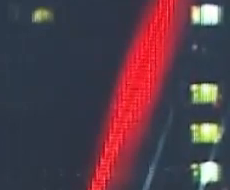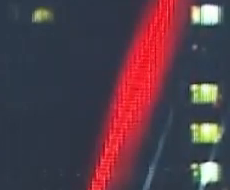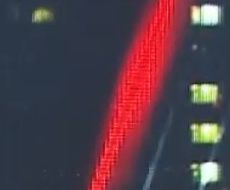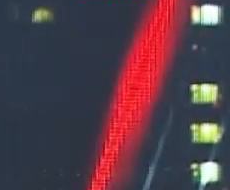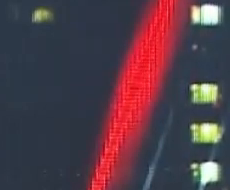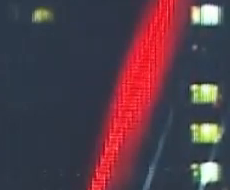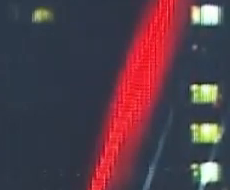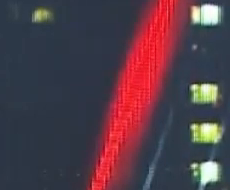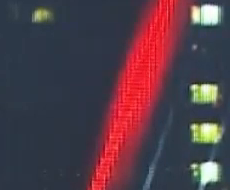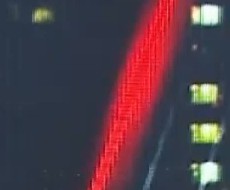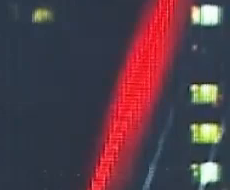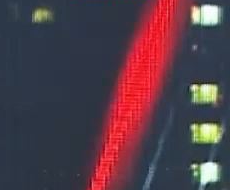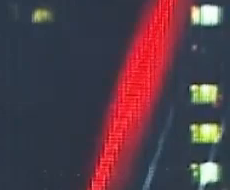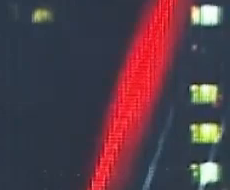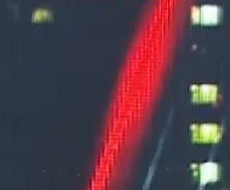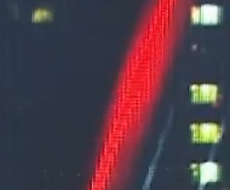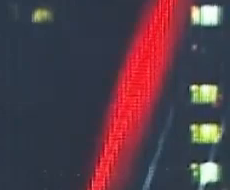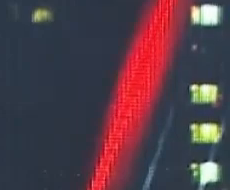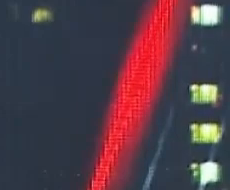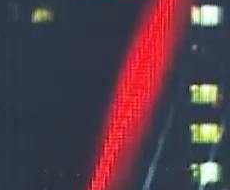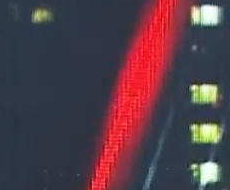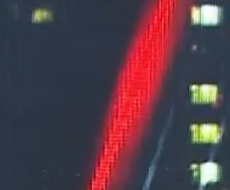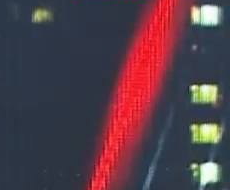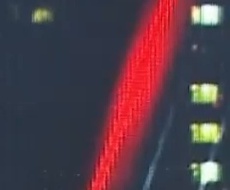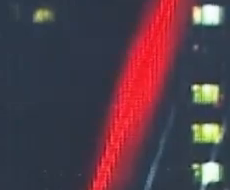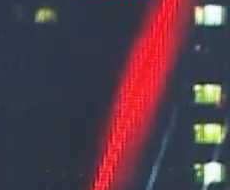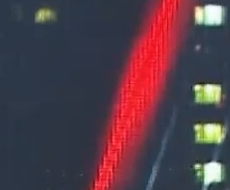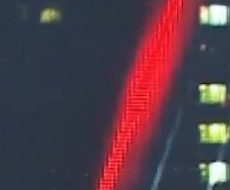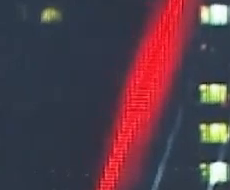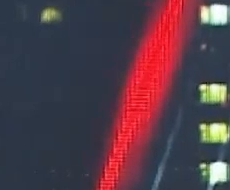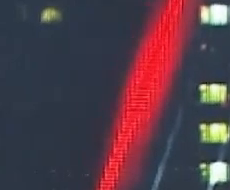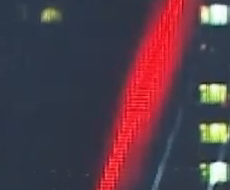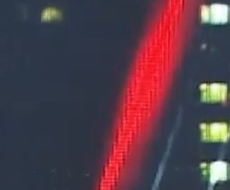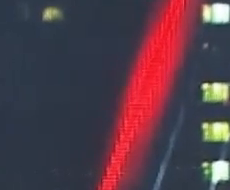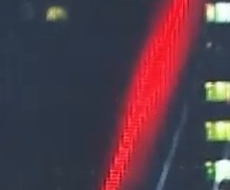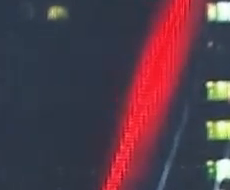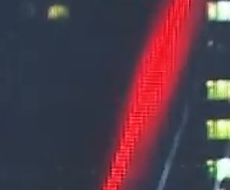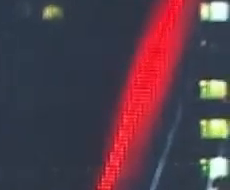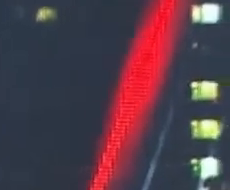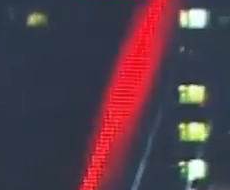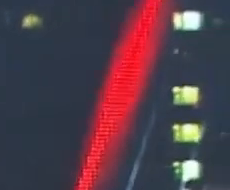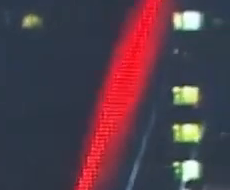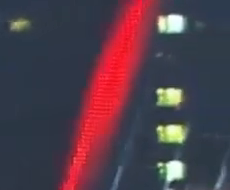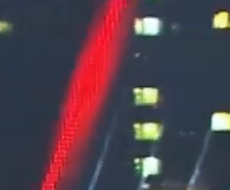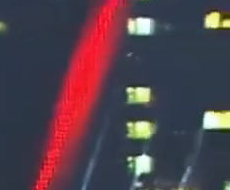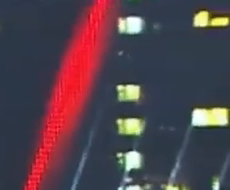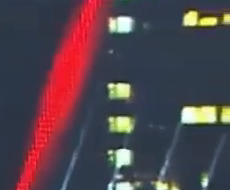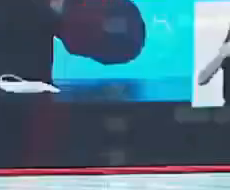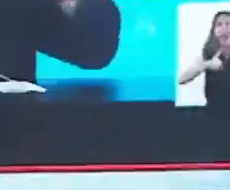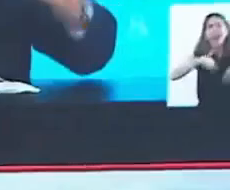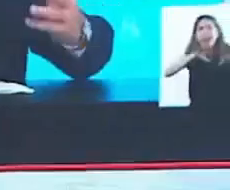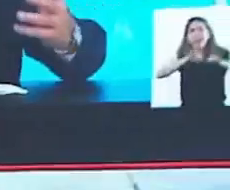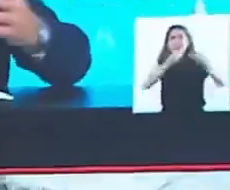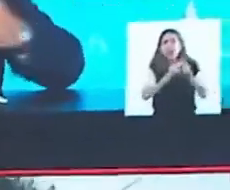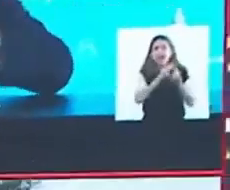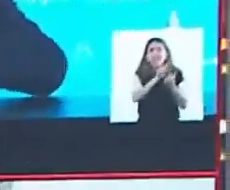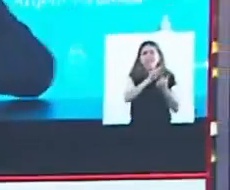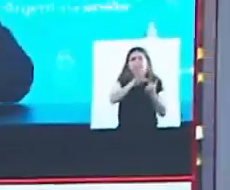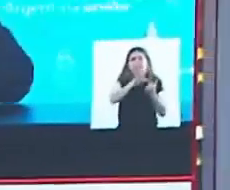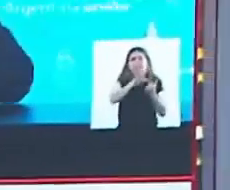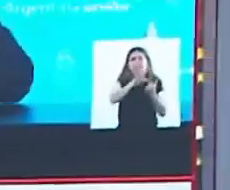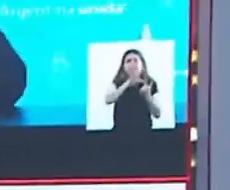nos muestra una imagen posible del futuro para cuando la Argentina logre tener a la mayoría de su población vacunada.